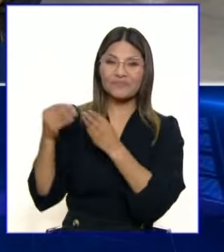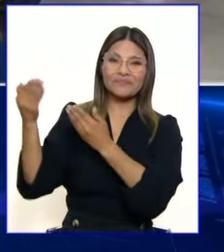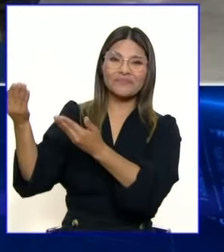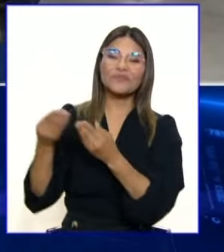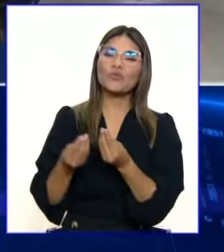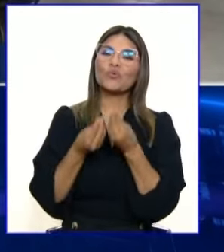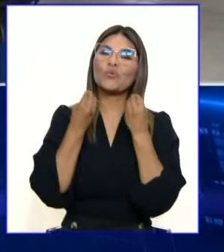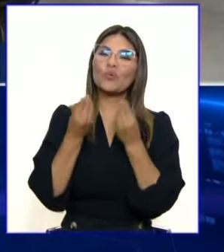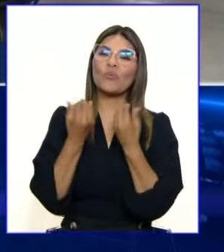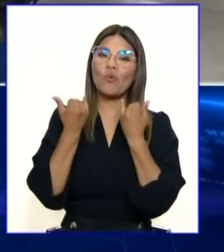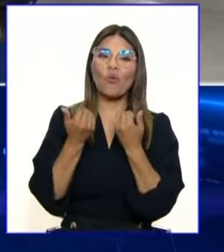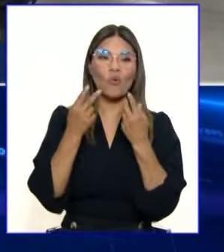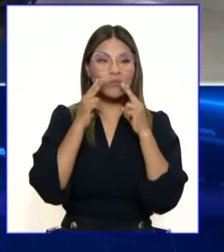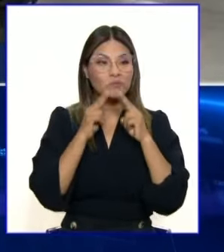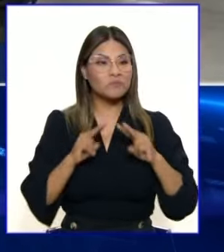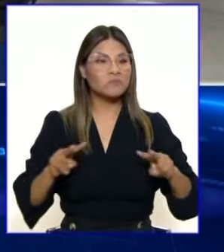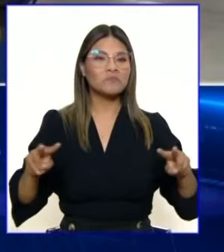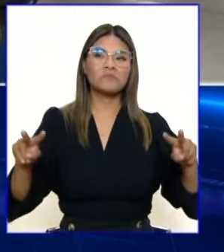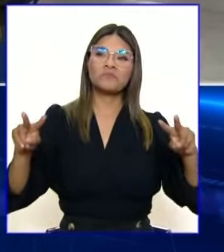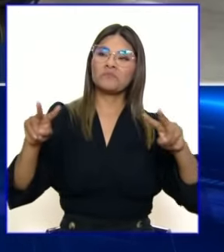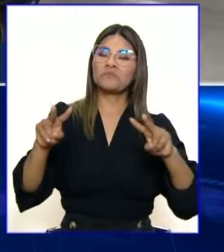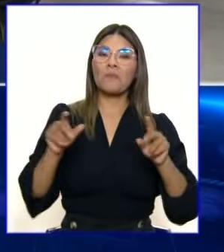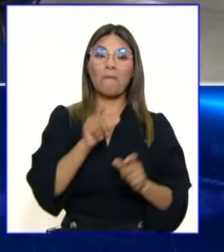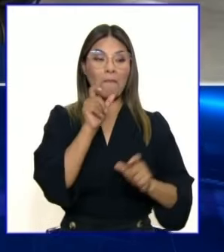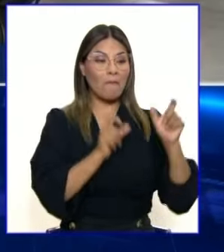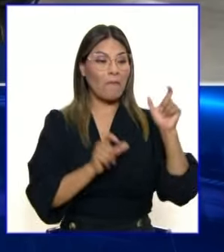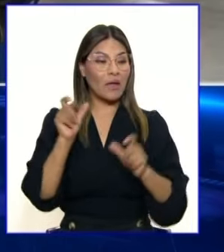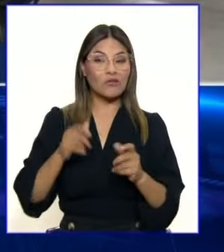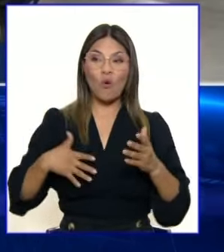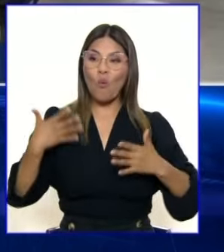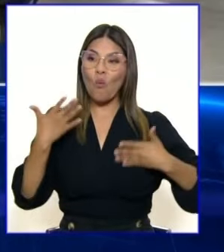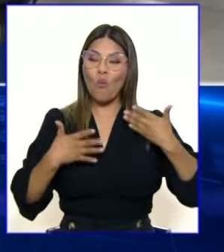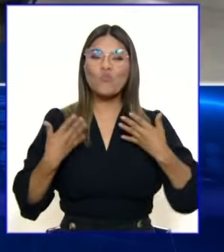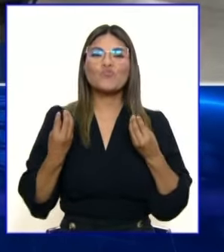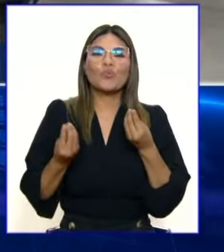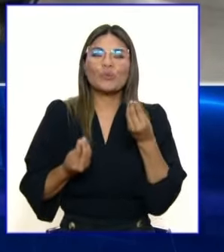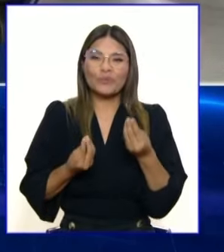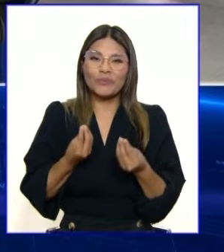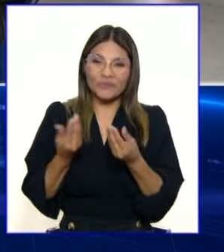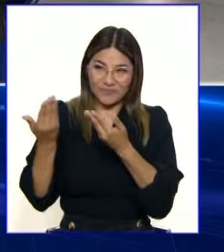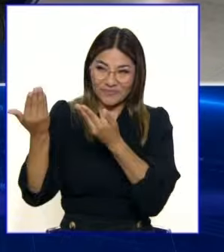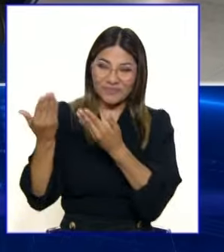¿Cuál es el panorama? ¿Cómo están los ánimos de la población?